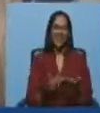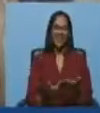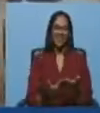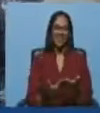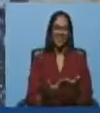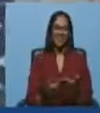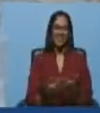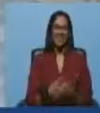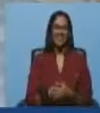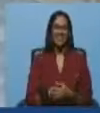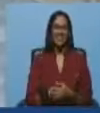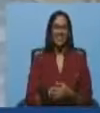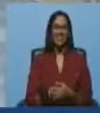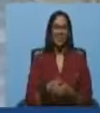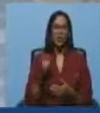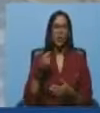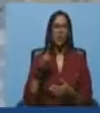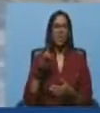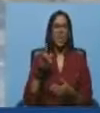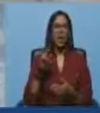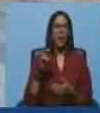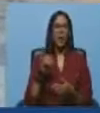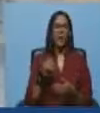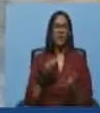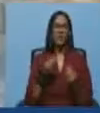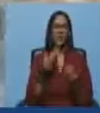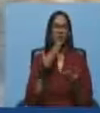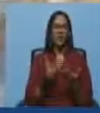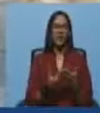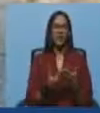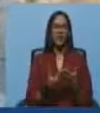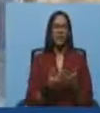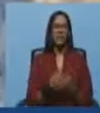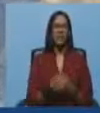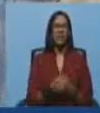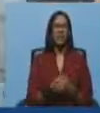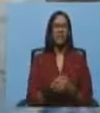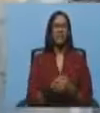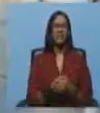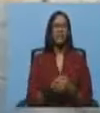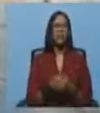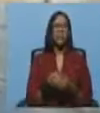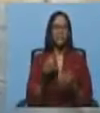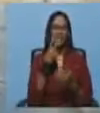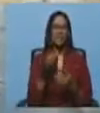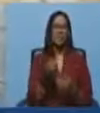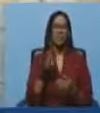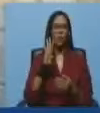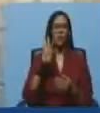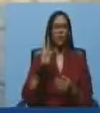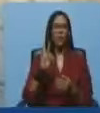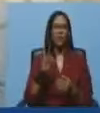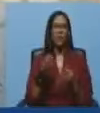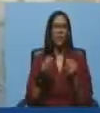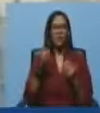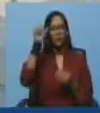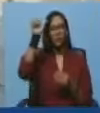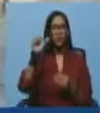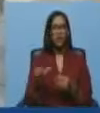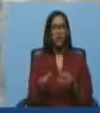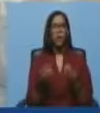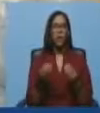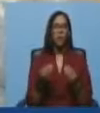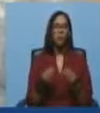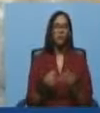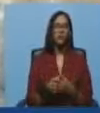a ti, María. Gustavo abrazo. Villapol. Bueno, muchísimas gracias, Gustavo. Gustavo Villapol, visiten 4F, mucho análisis. Mucho